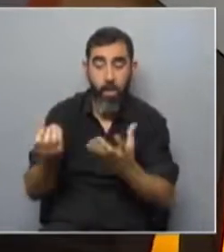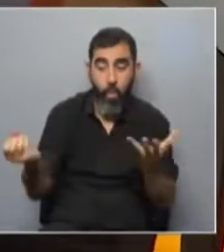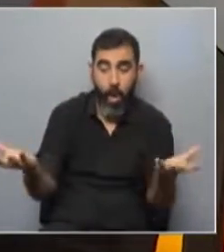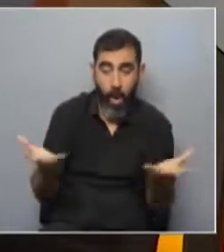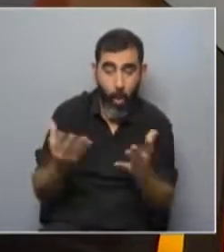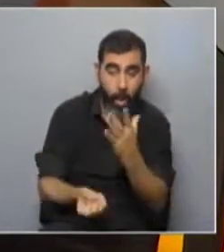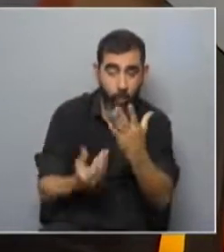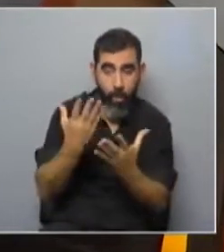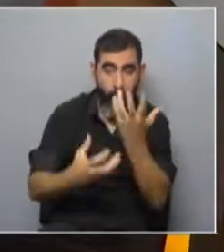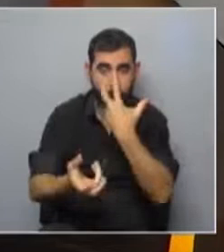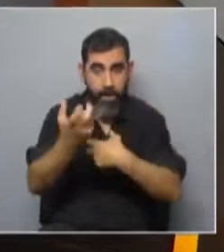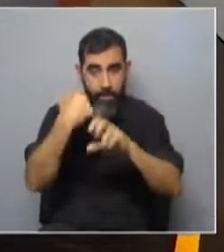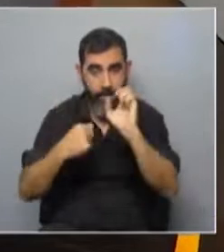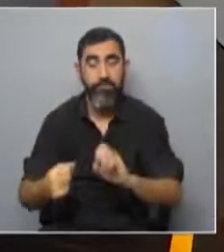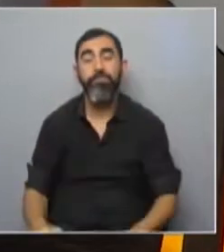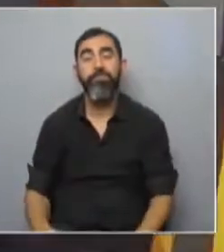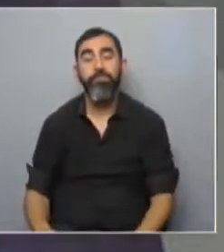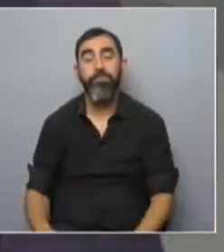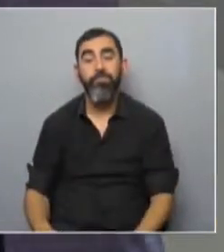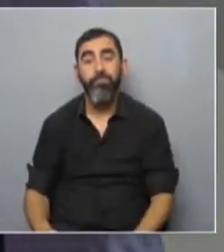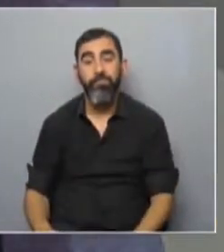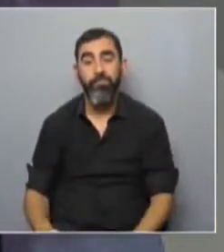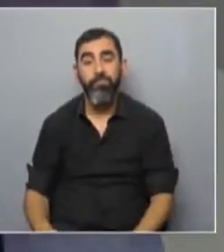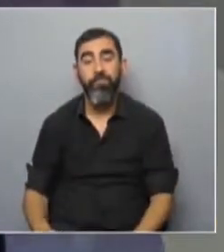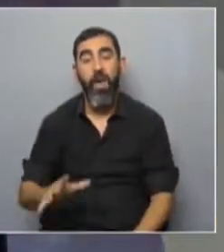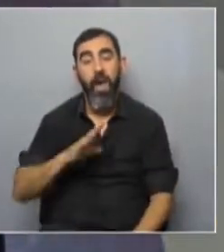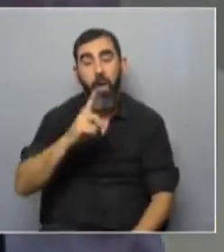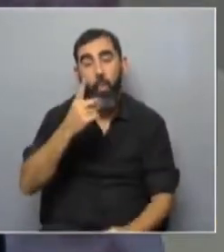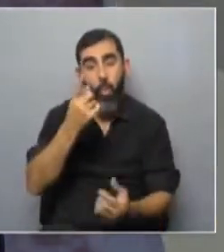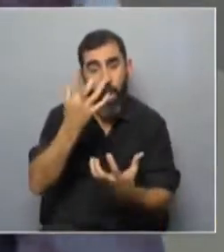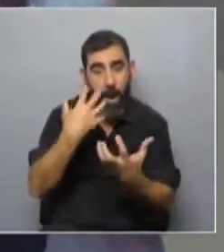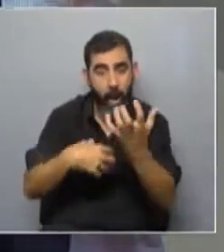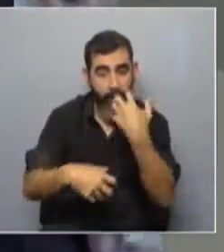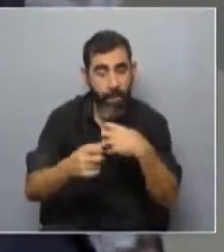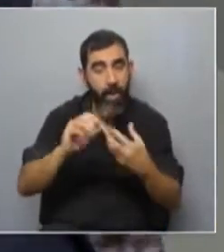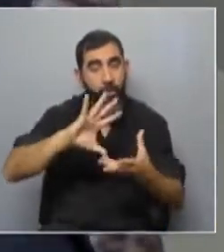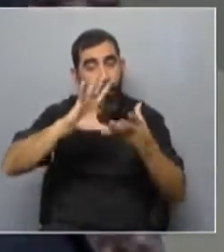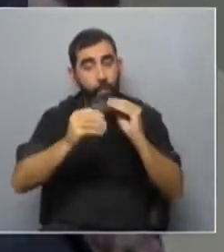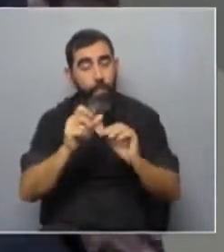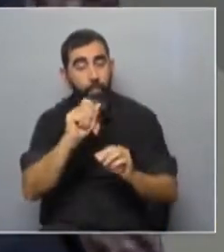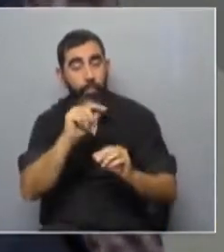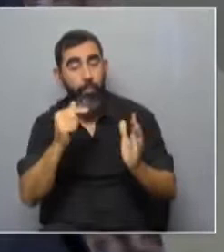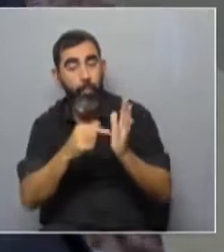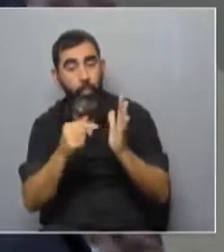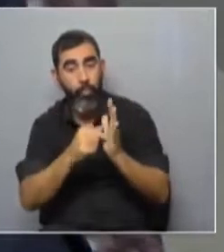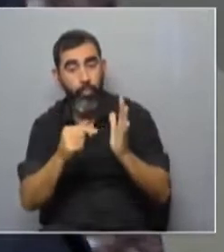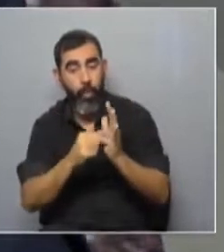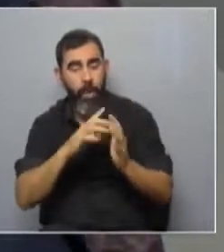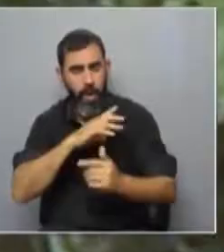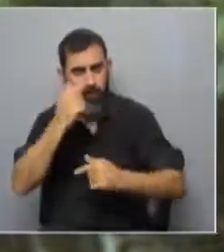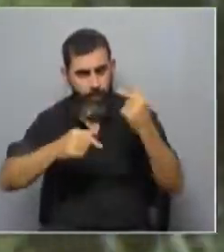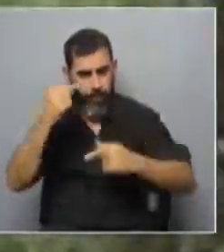también. De todos modos, eso hablaste de una especie y tal vez de un tipo de perezoso en particular, que sé que hay más de